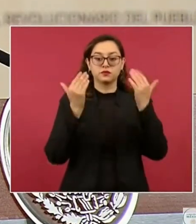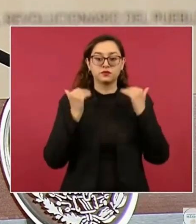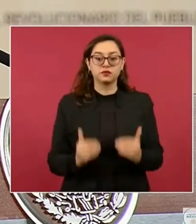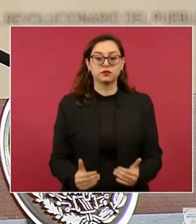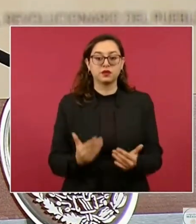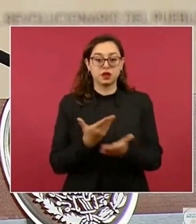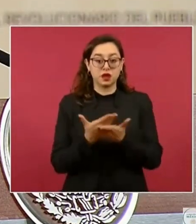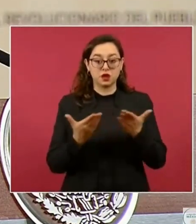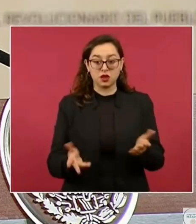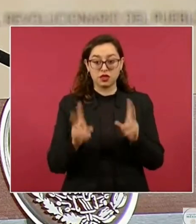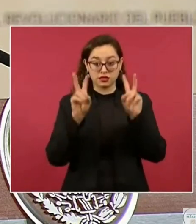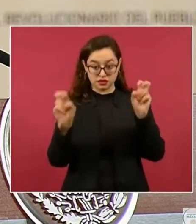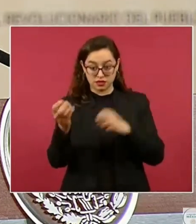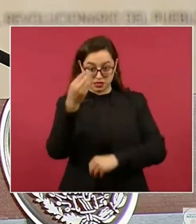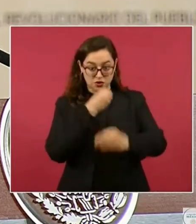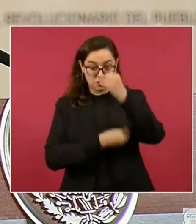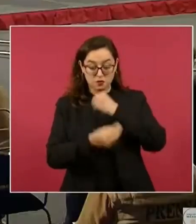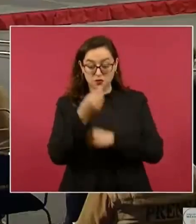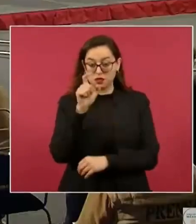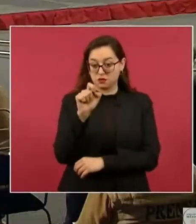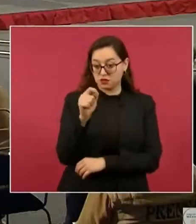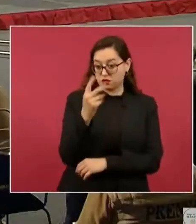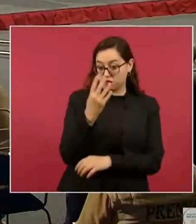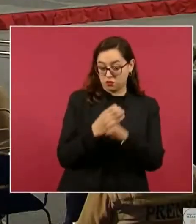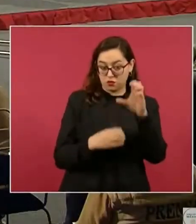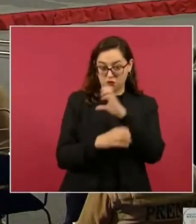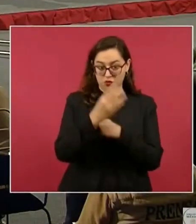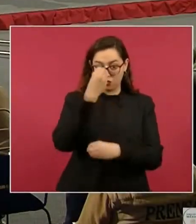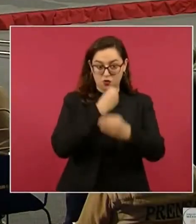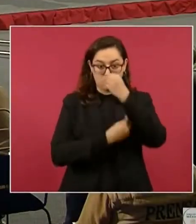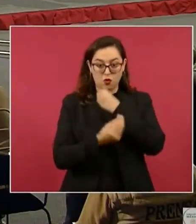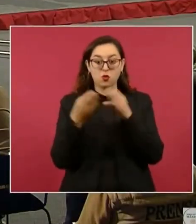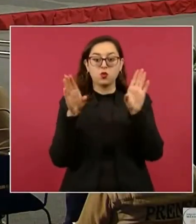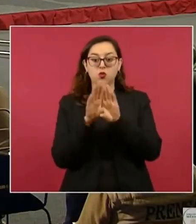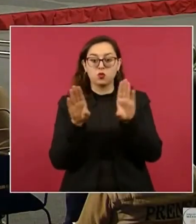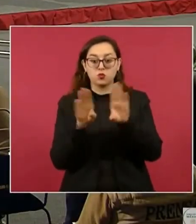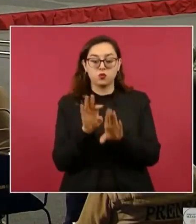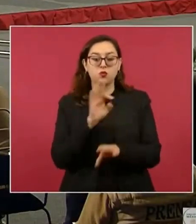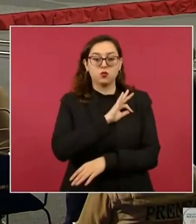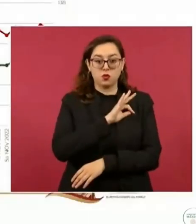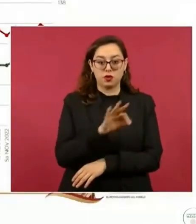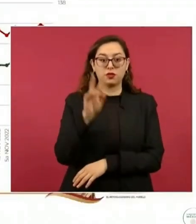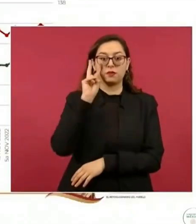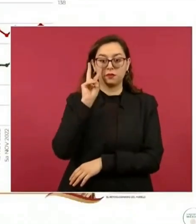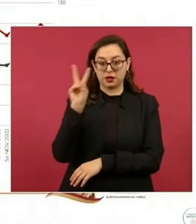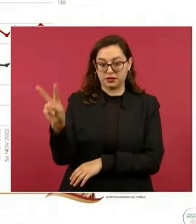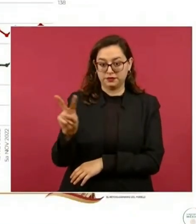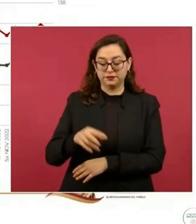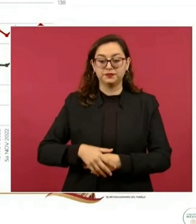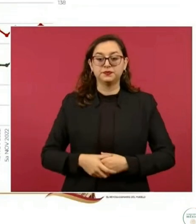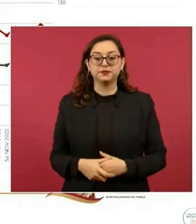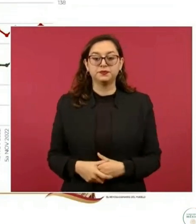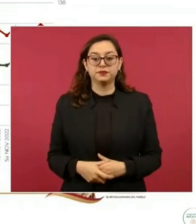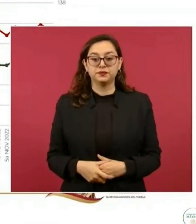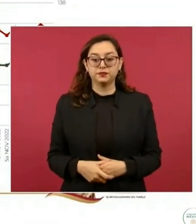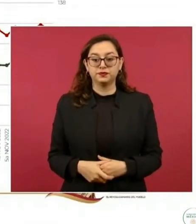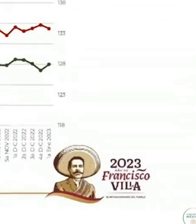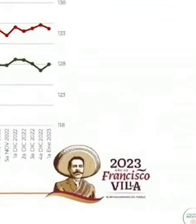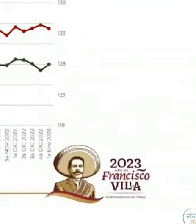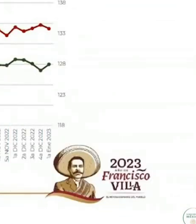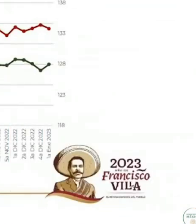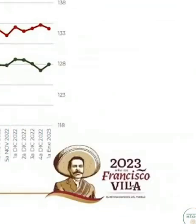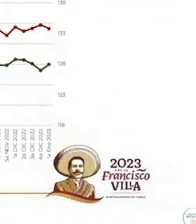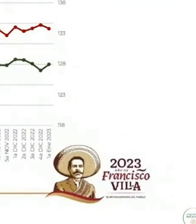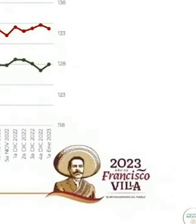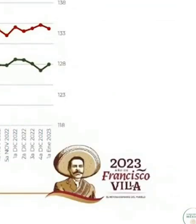la canasta básica. Tenemos que el índice nacional de precios al consumidor de bebidas y alimentos tiene una tendencia a la alza, pero si